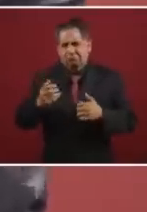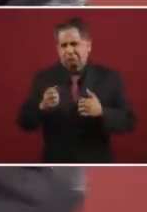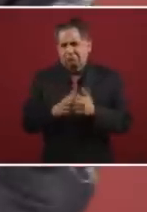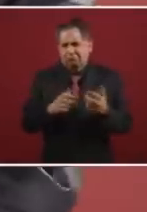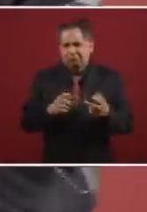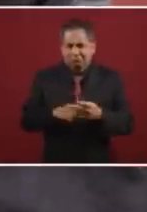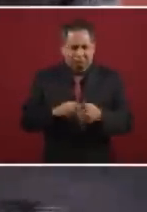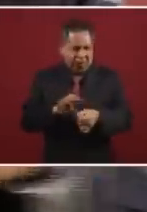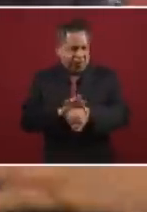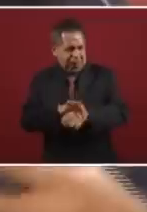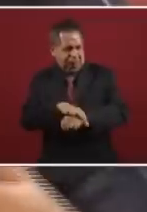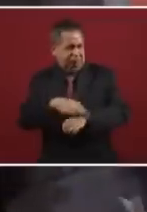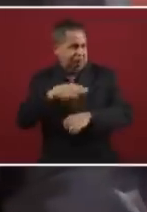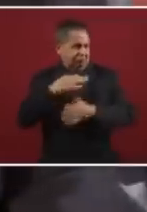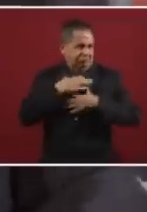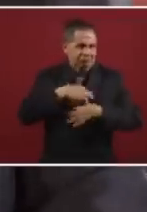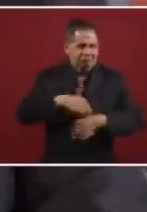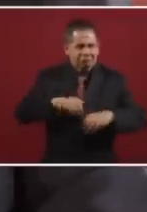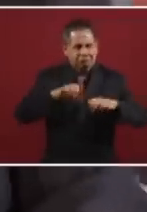con alhajas